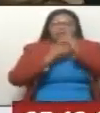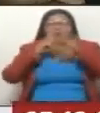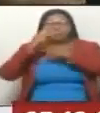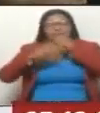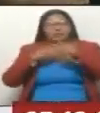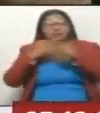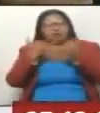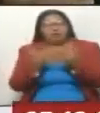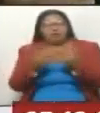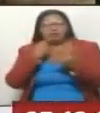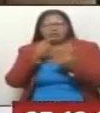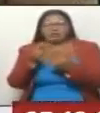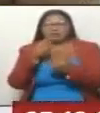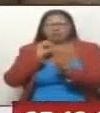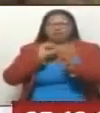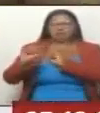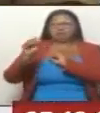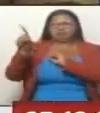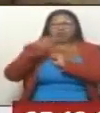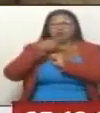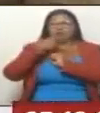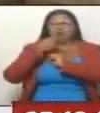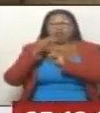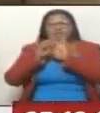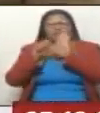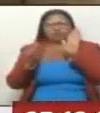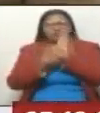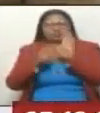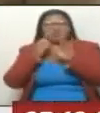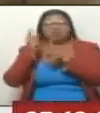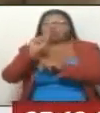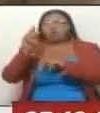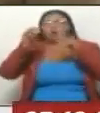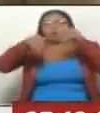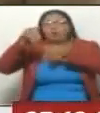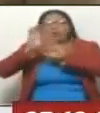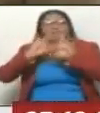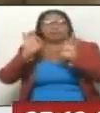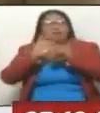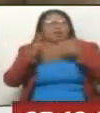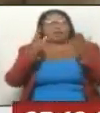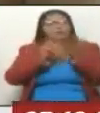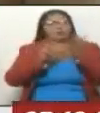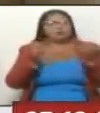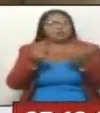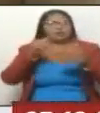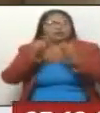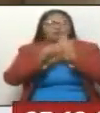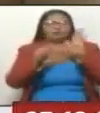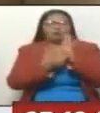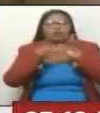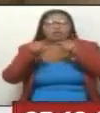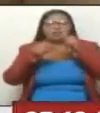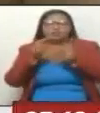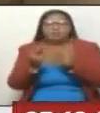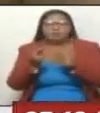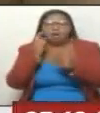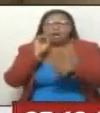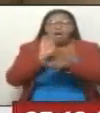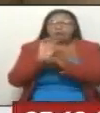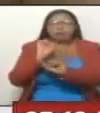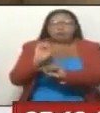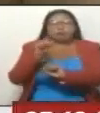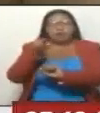en su momento rechazaron y abiertamente llamaban a no votar a la no aprobación de la Constitución, pero que luego se escudaron en esa